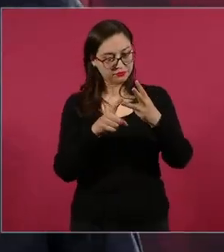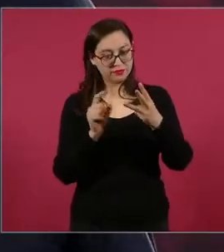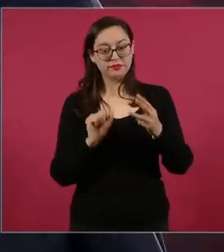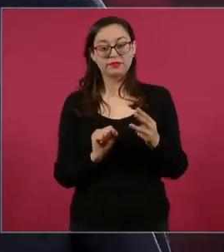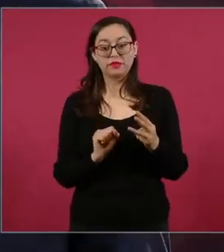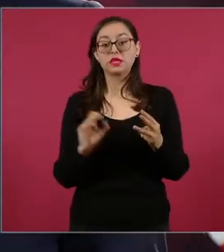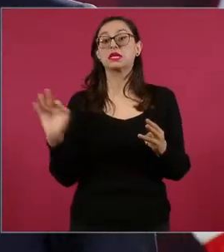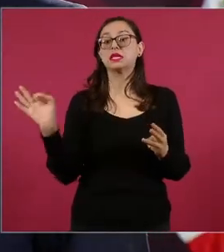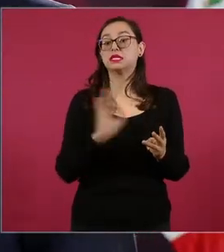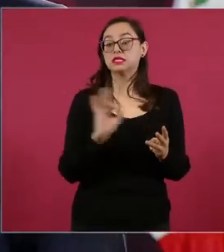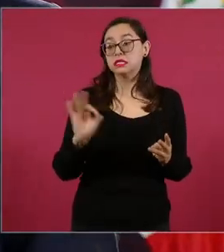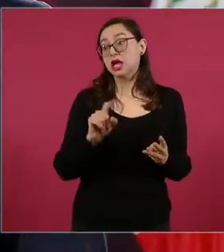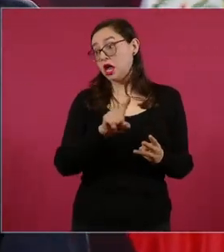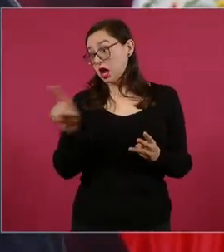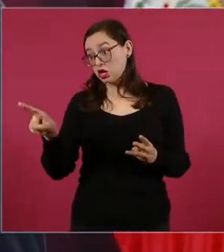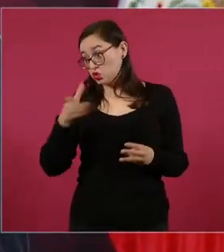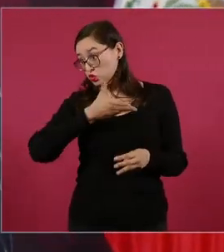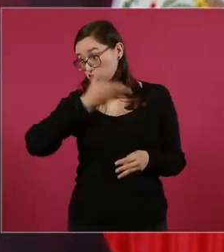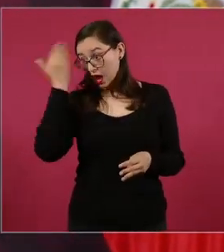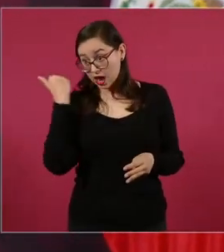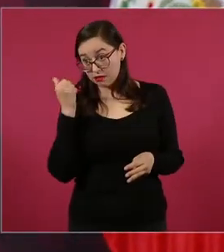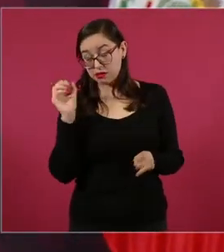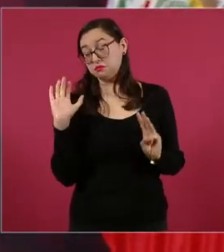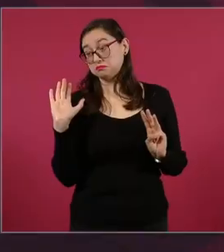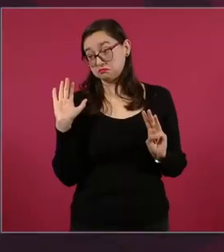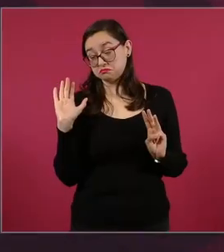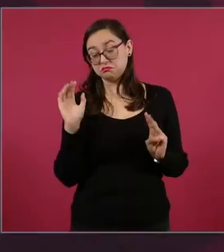no lo saben o no les han informado